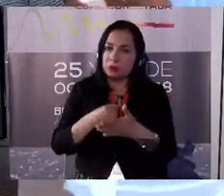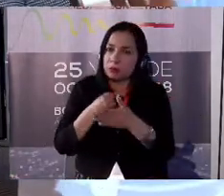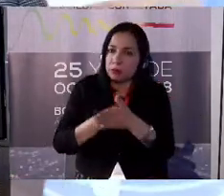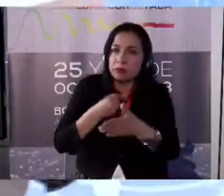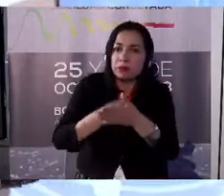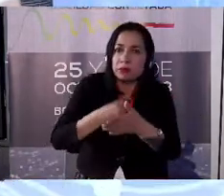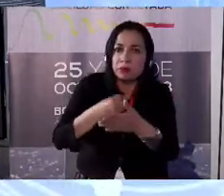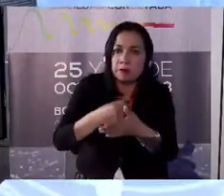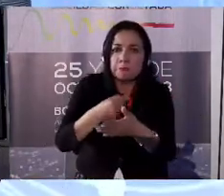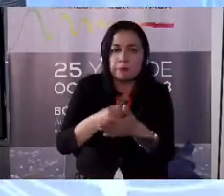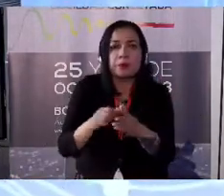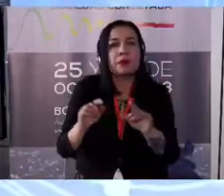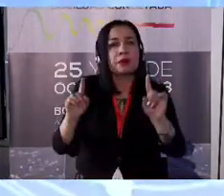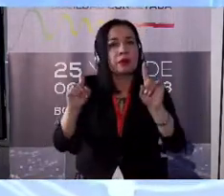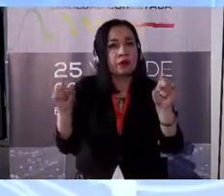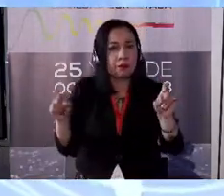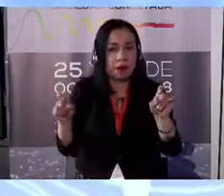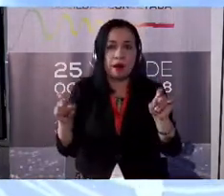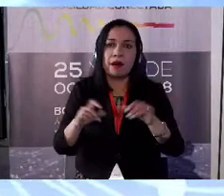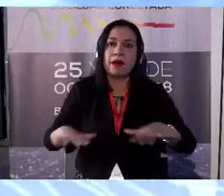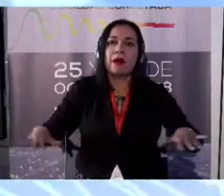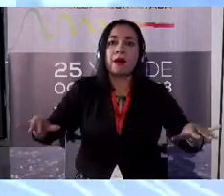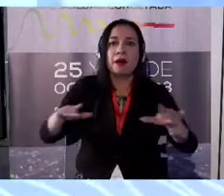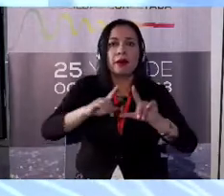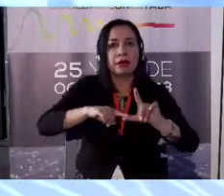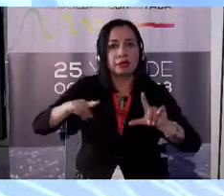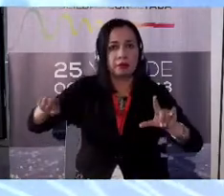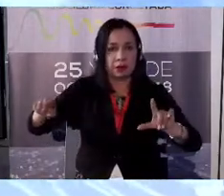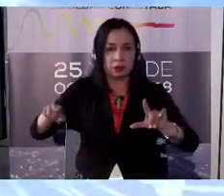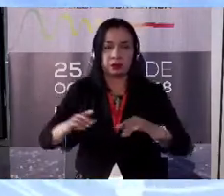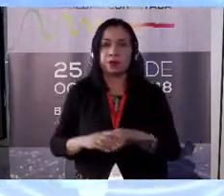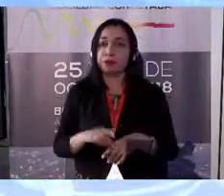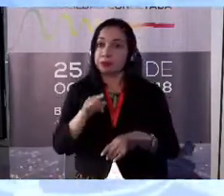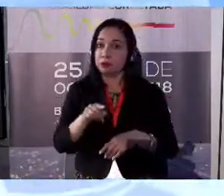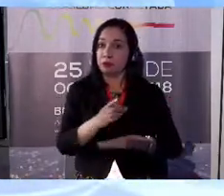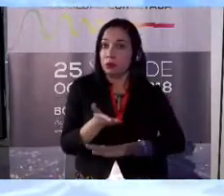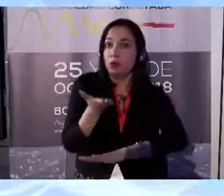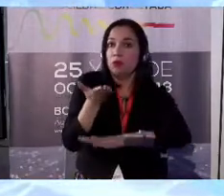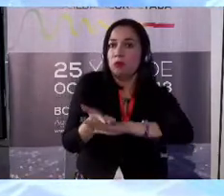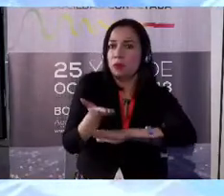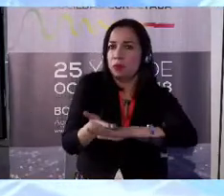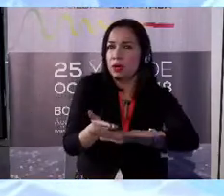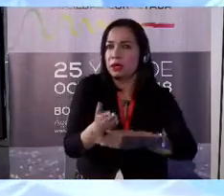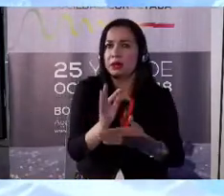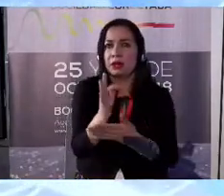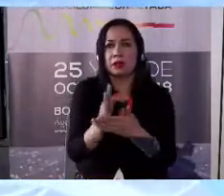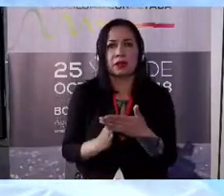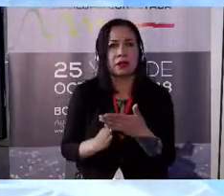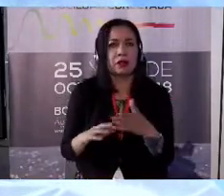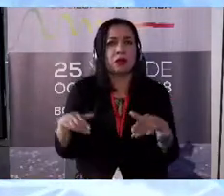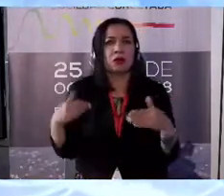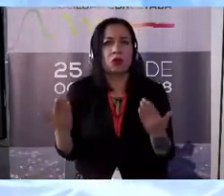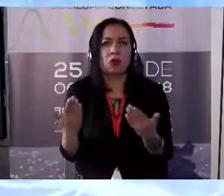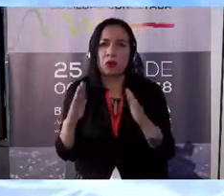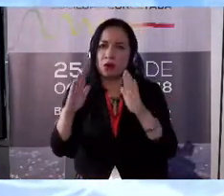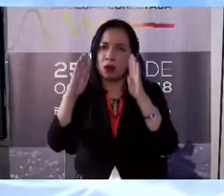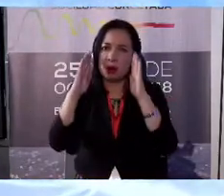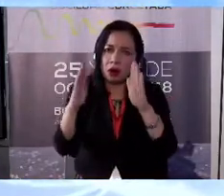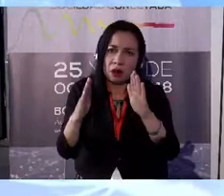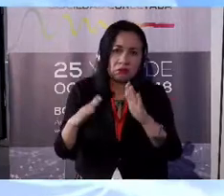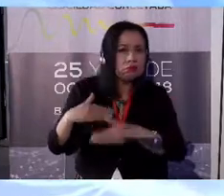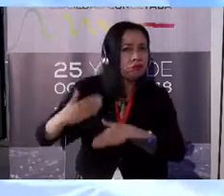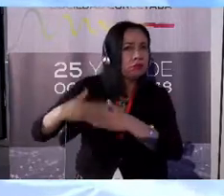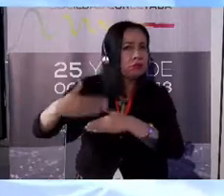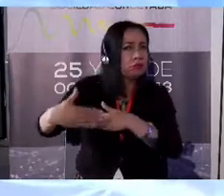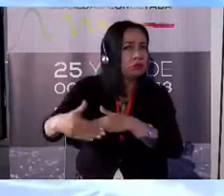empujando fuertemente todo ese sector. Su tesis, su propuesta, vino a ser escuchada mucho tiempo